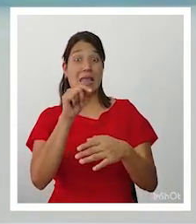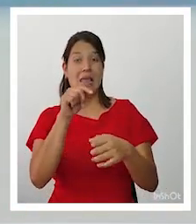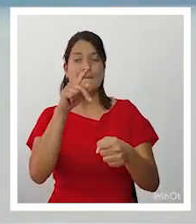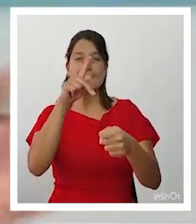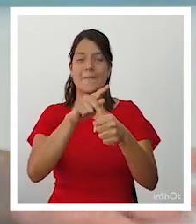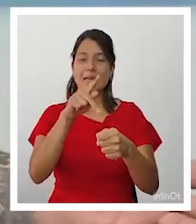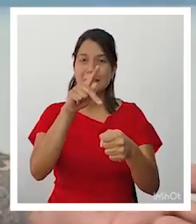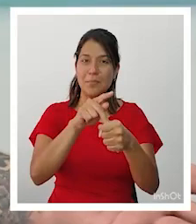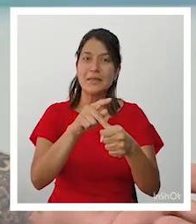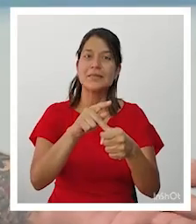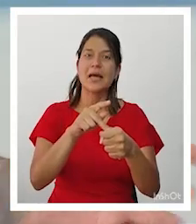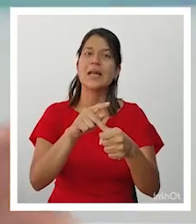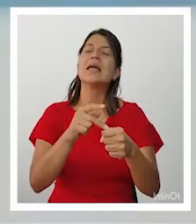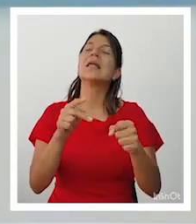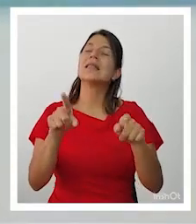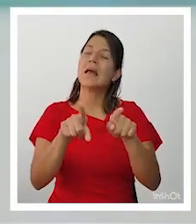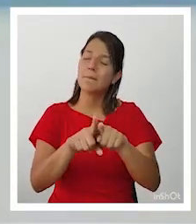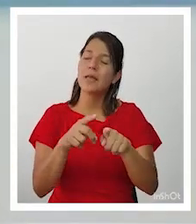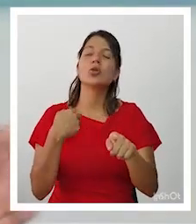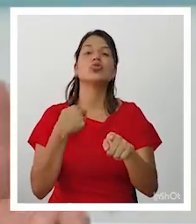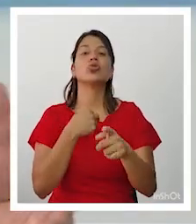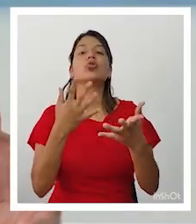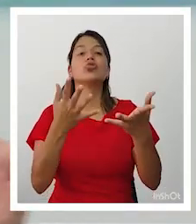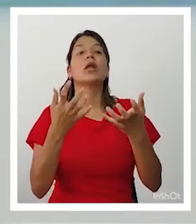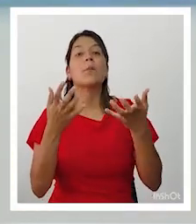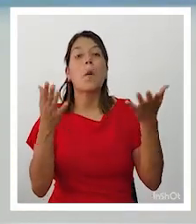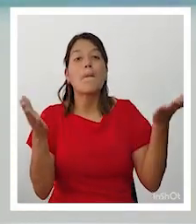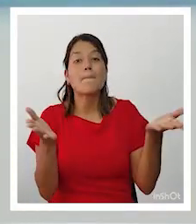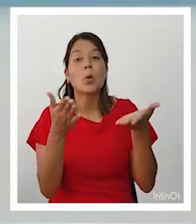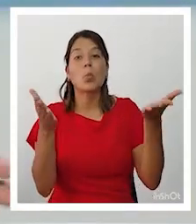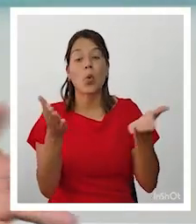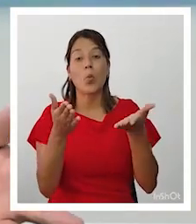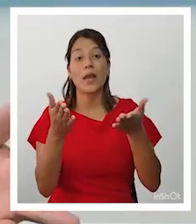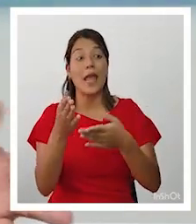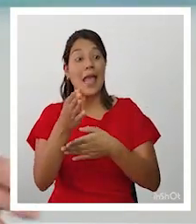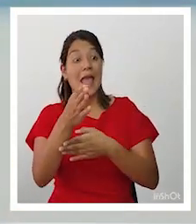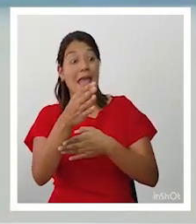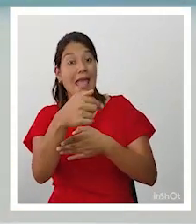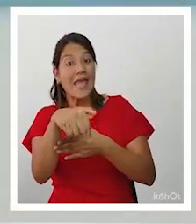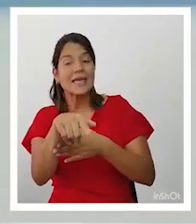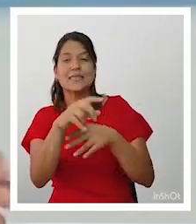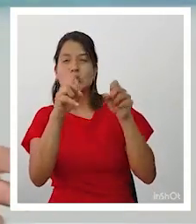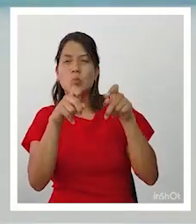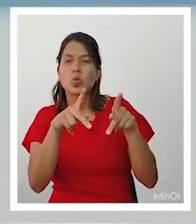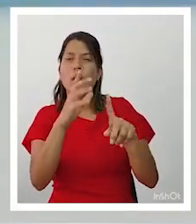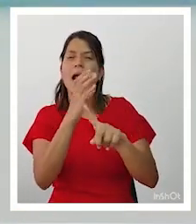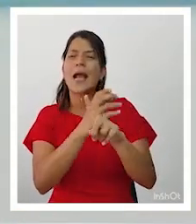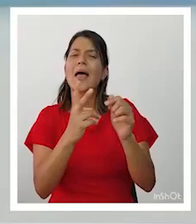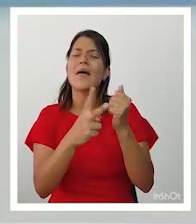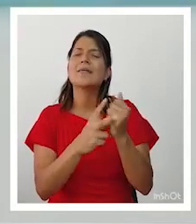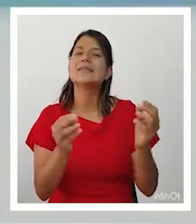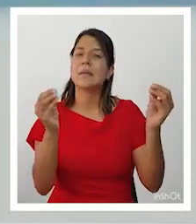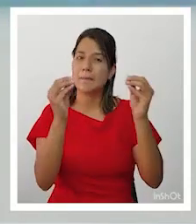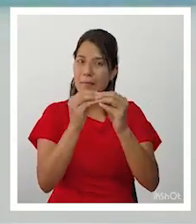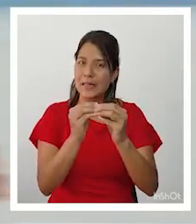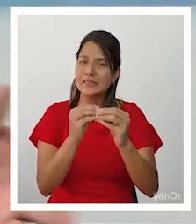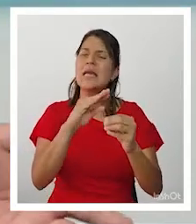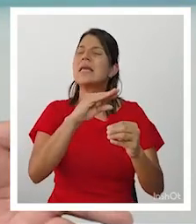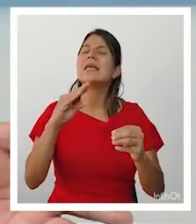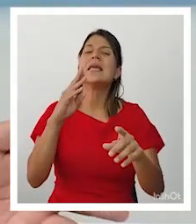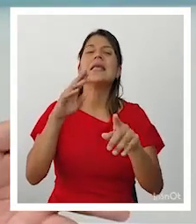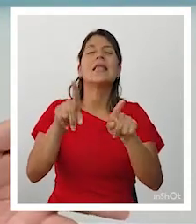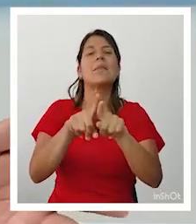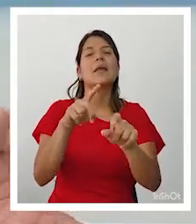poder promover que estos espacios cada vez sean más, trabajar también de una forma articulada con